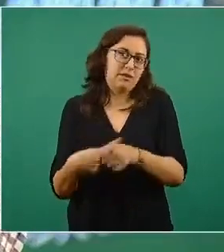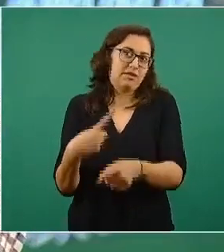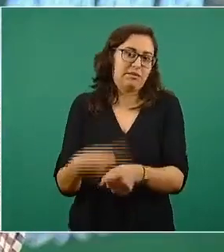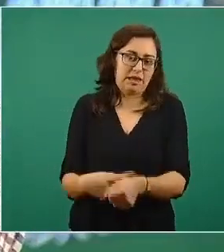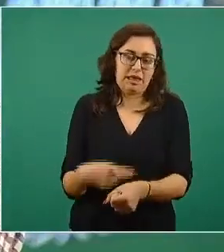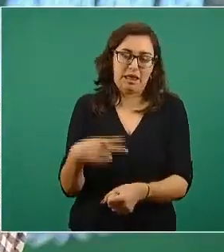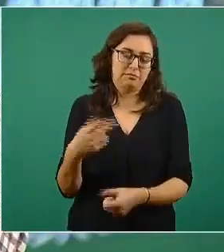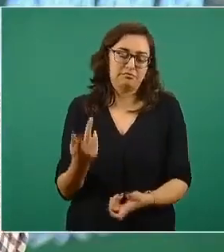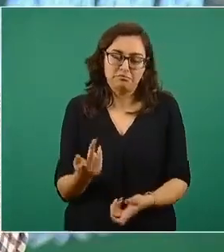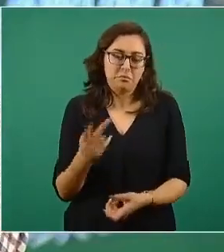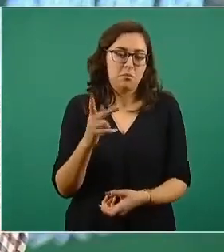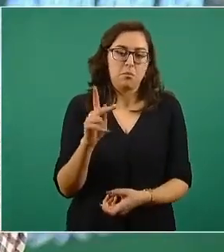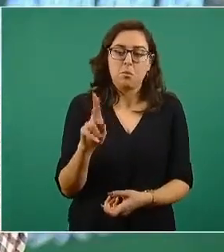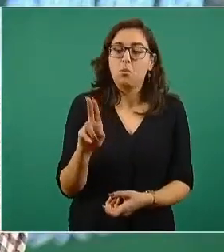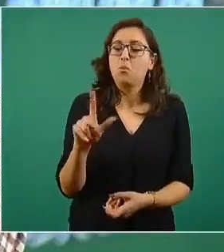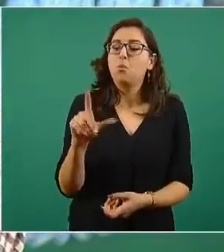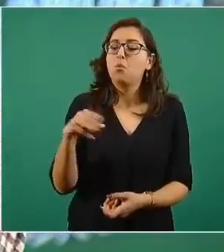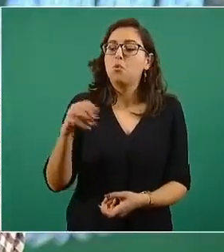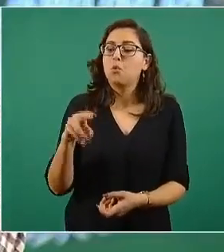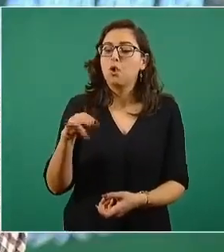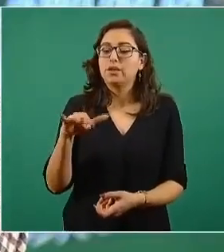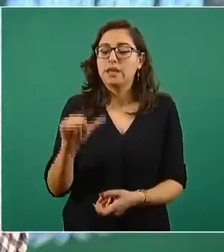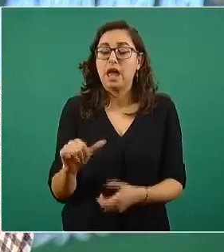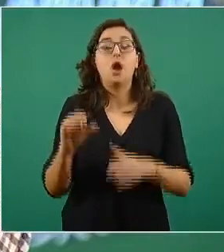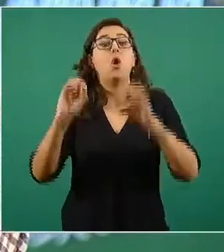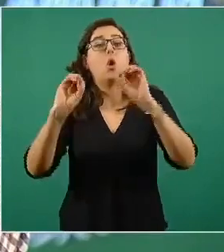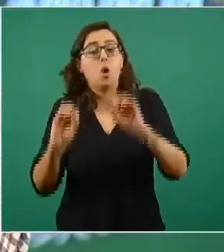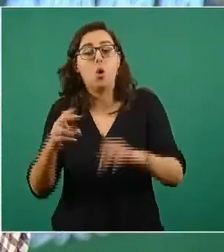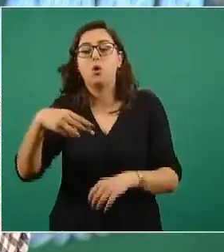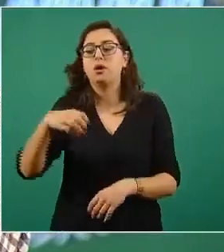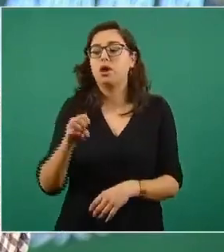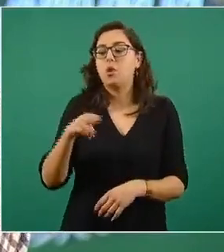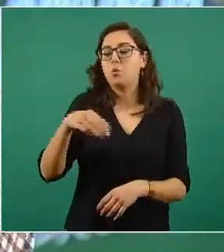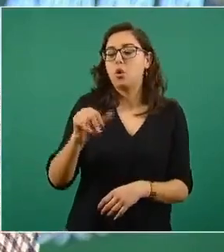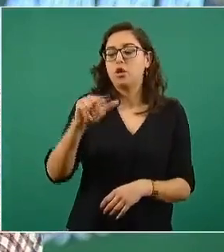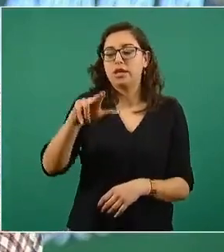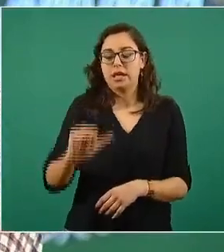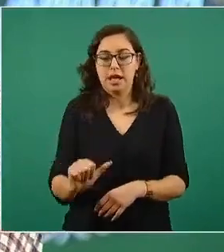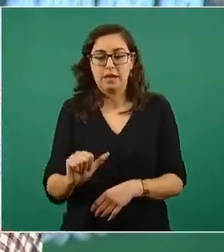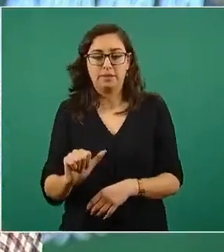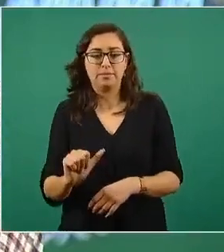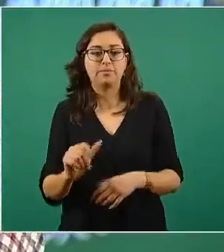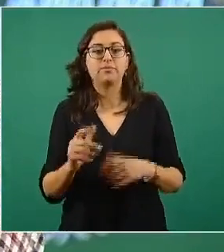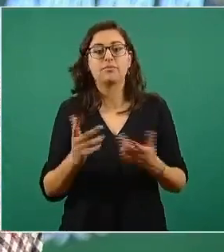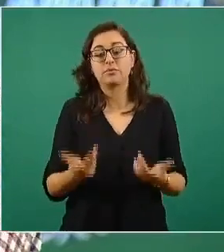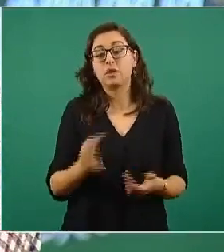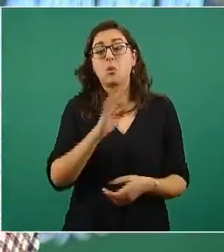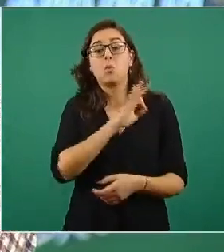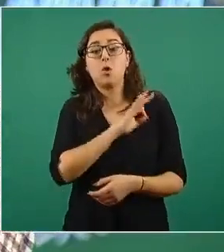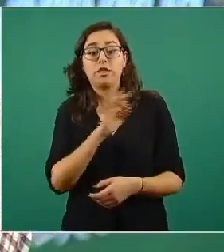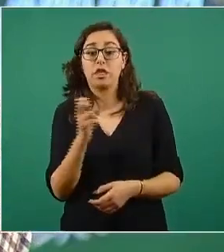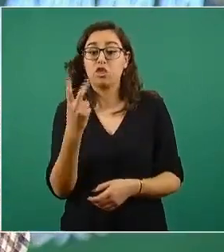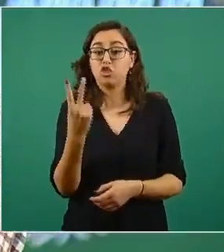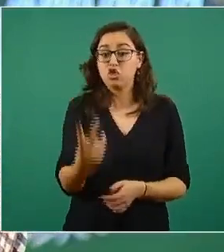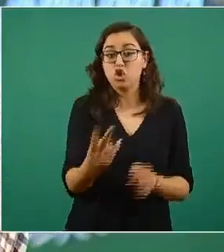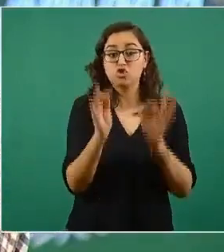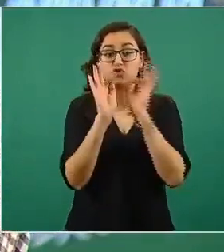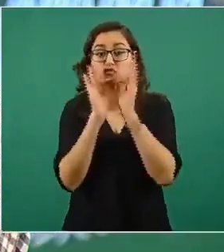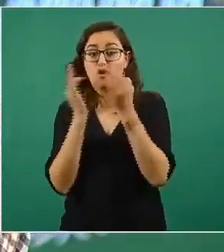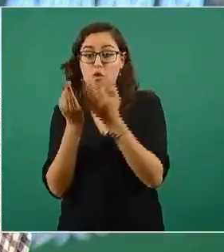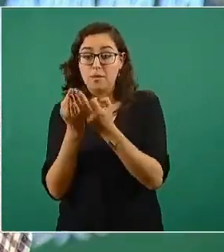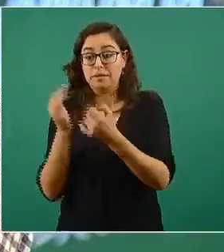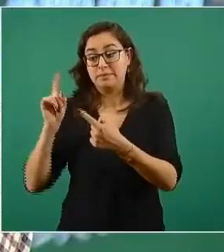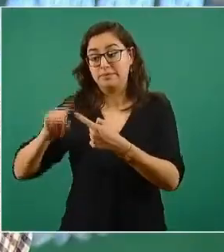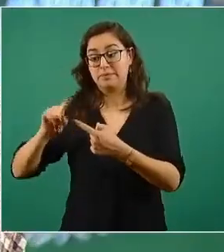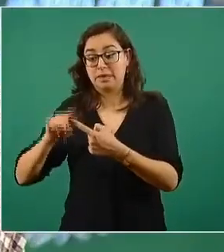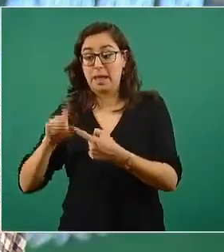la neumonía, en la variante que es causada por virus, a diferencia de la que es causada por bacterias, la que es causada por